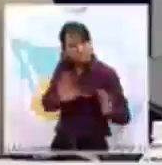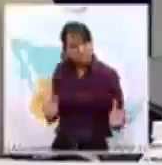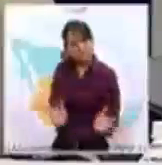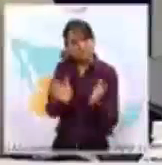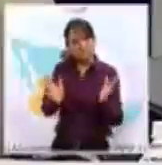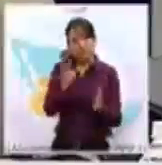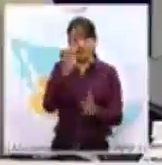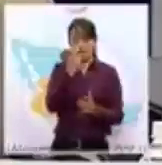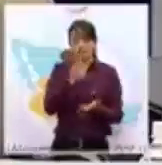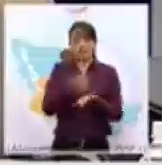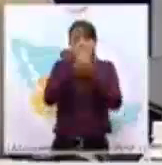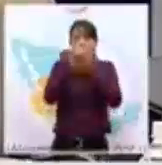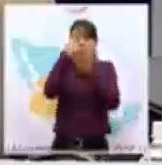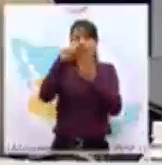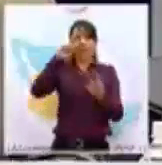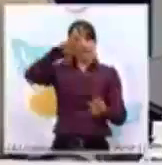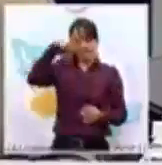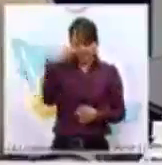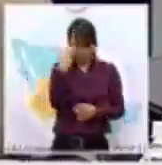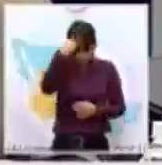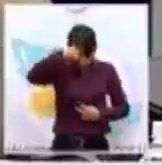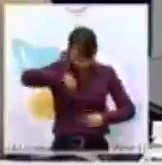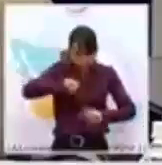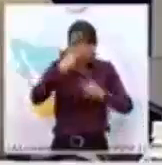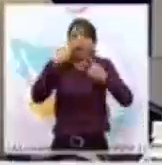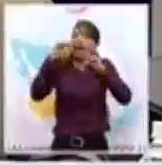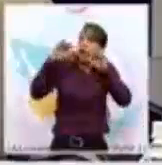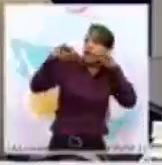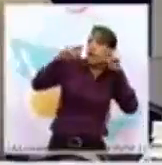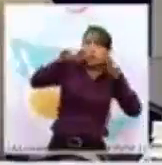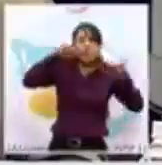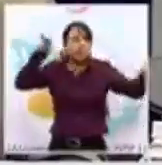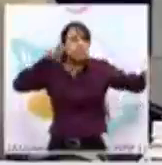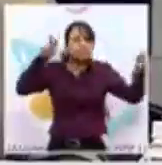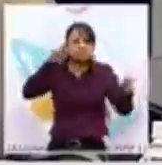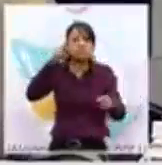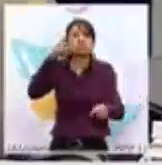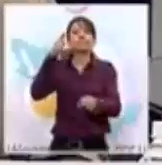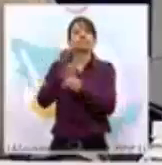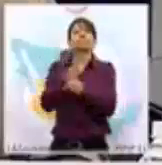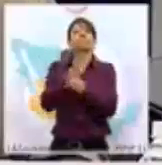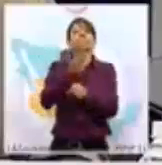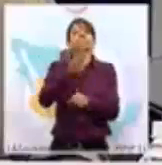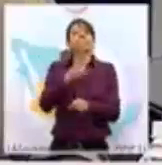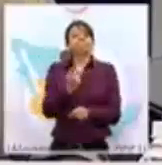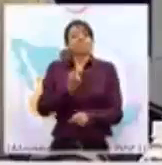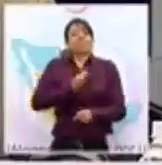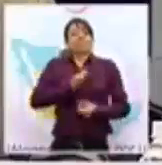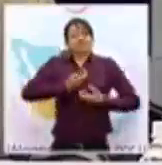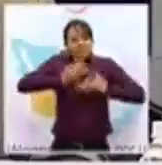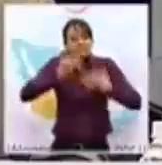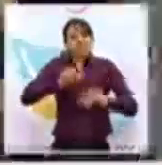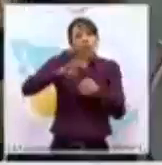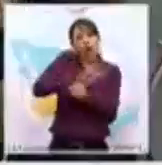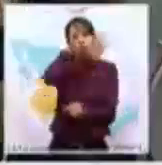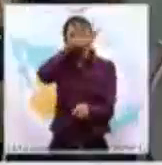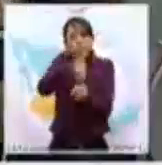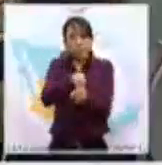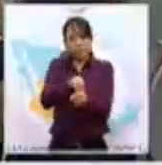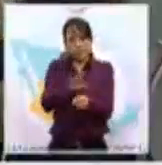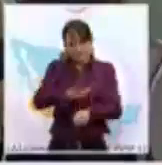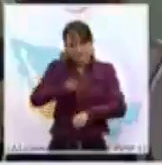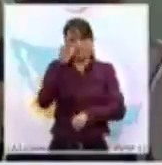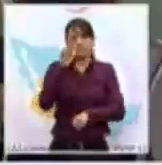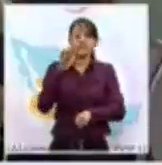como una nación cada vez más articulada y cada vez más integrada. Sobre el aspecto de